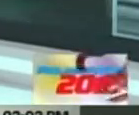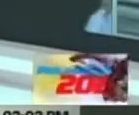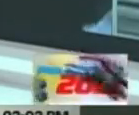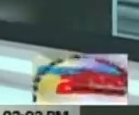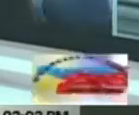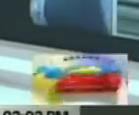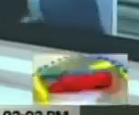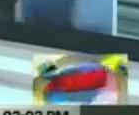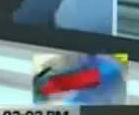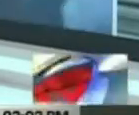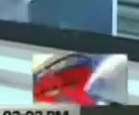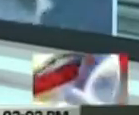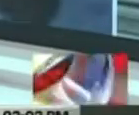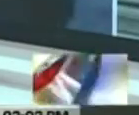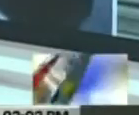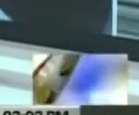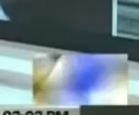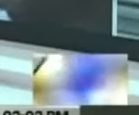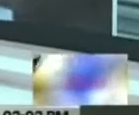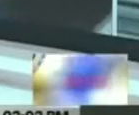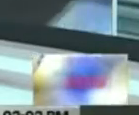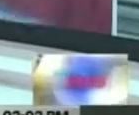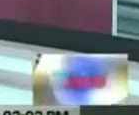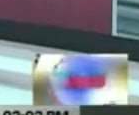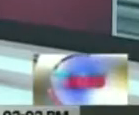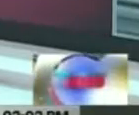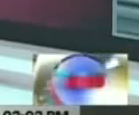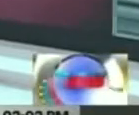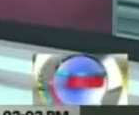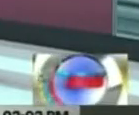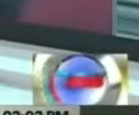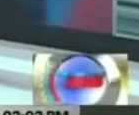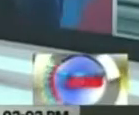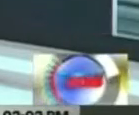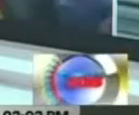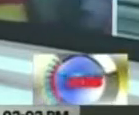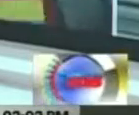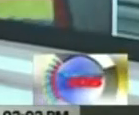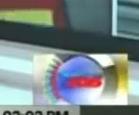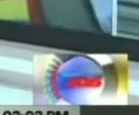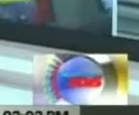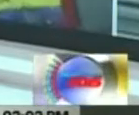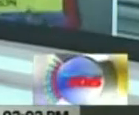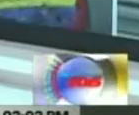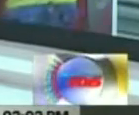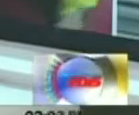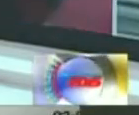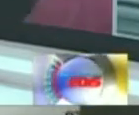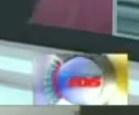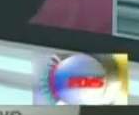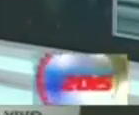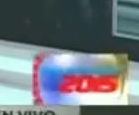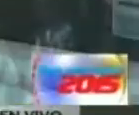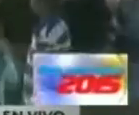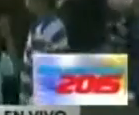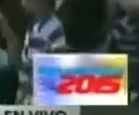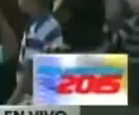Maduro. Allí vemos su llegada para ejercer su derecho al sufragio. Recordemos que allá se encuentra Boris Castellano. Boris, te